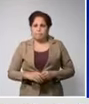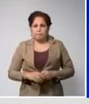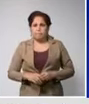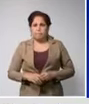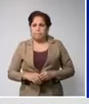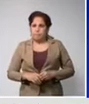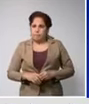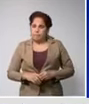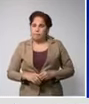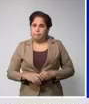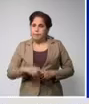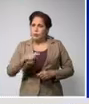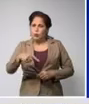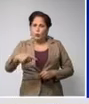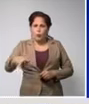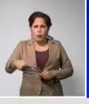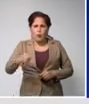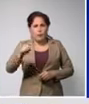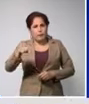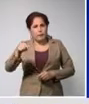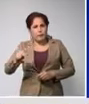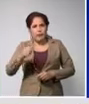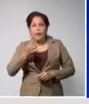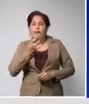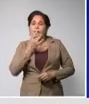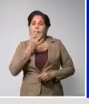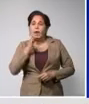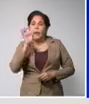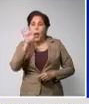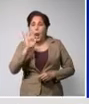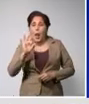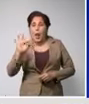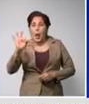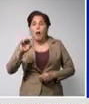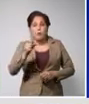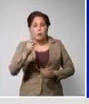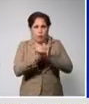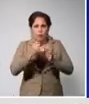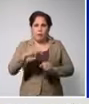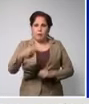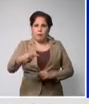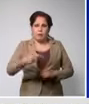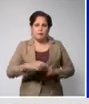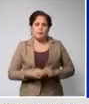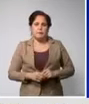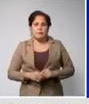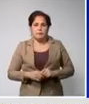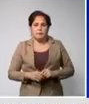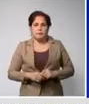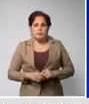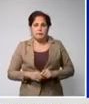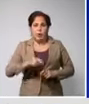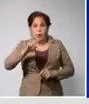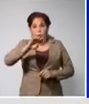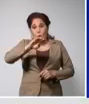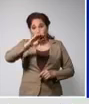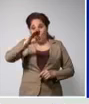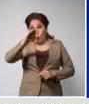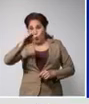los casos diarios son las bolitas verdes esas que se ven ahí, y la curva es el